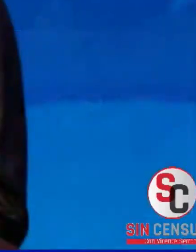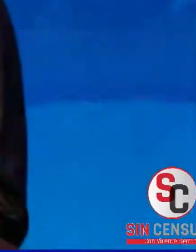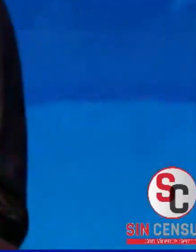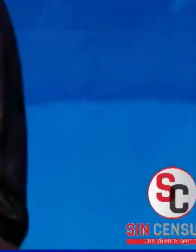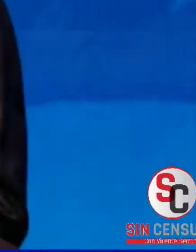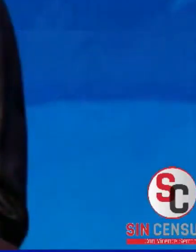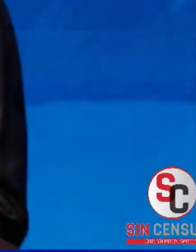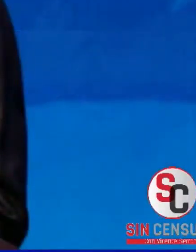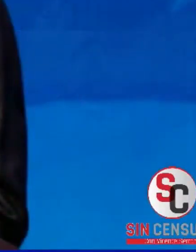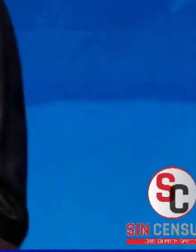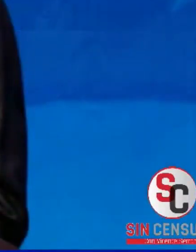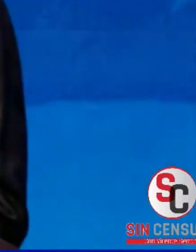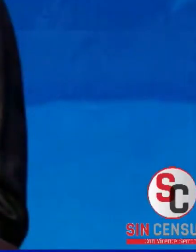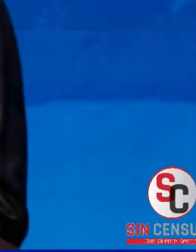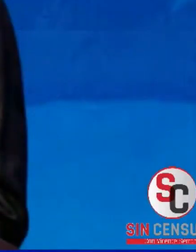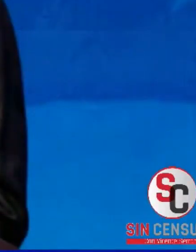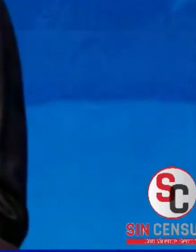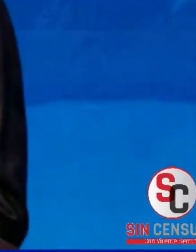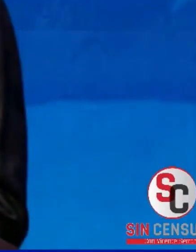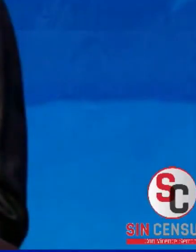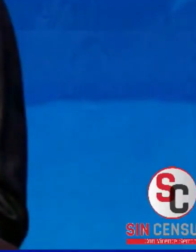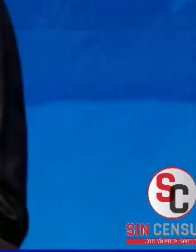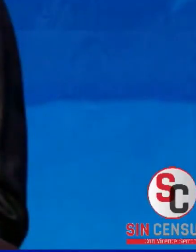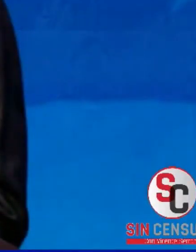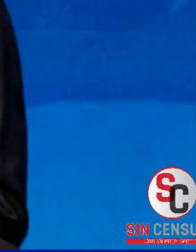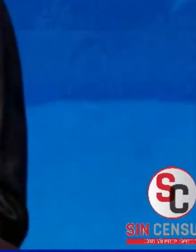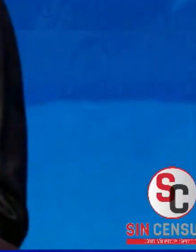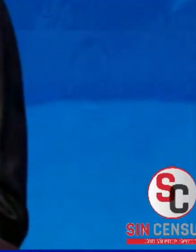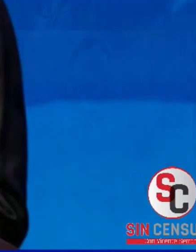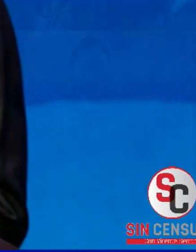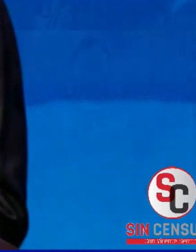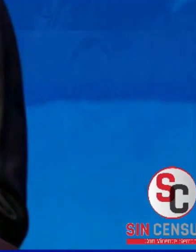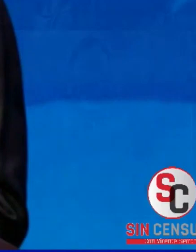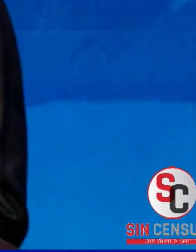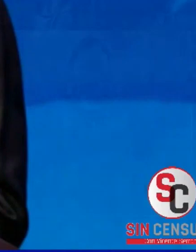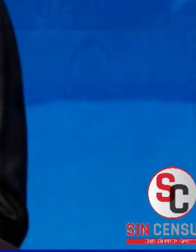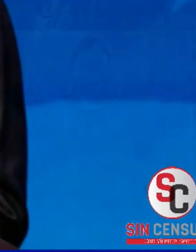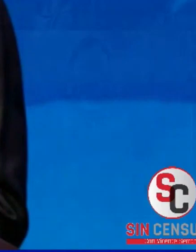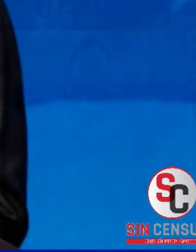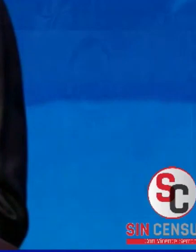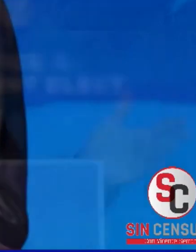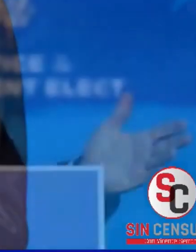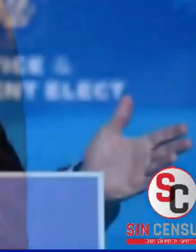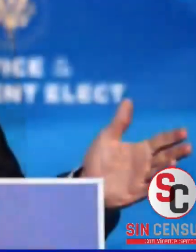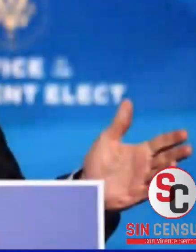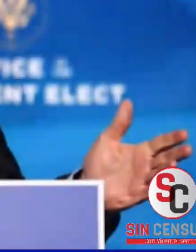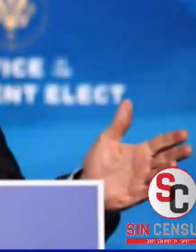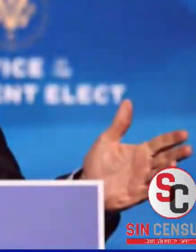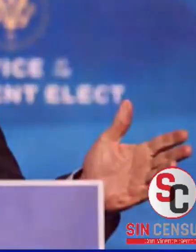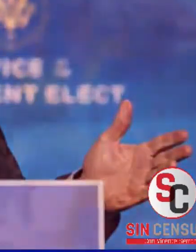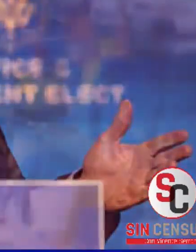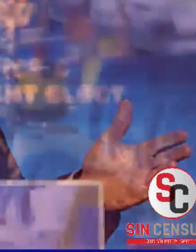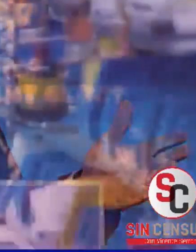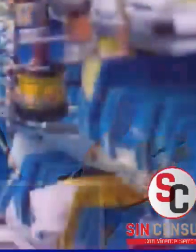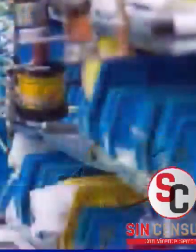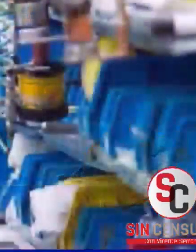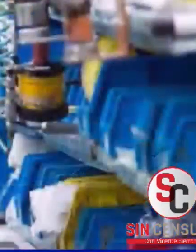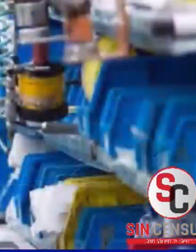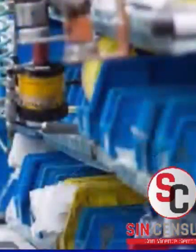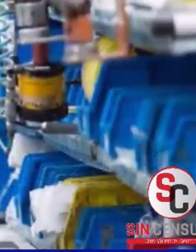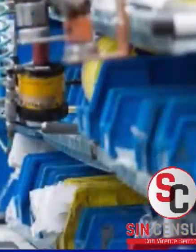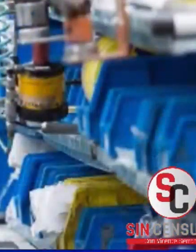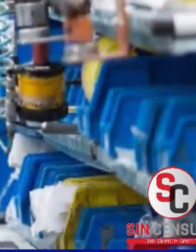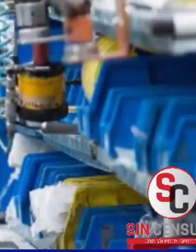beneficiar a los migrantes y hay personajes como Cabo, en Texas, en donde hay condados que